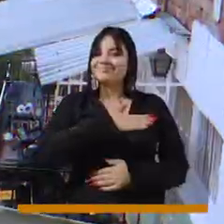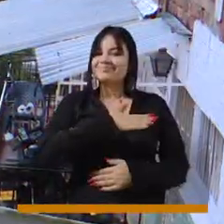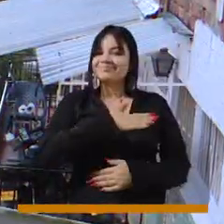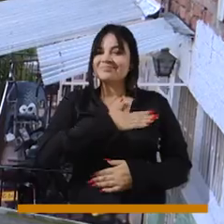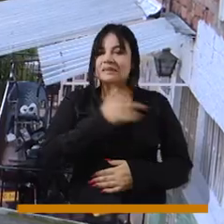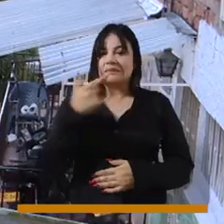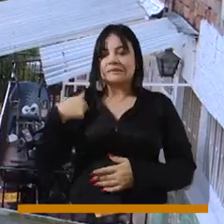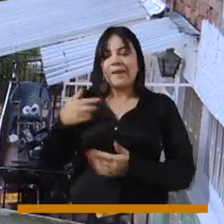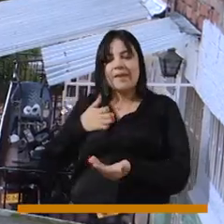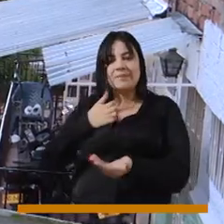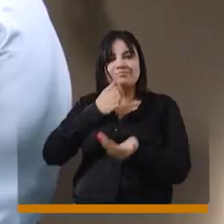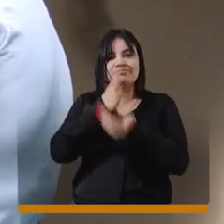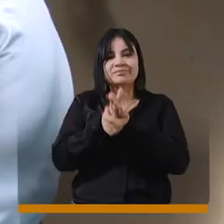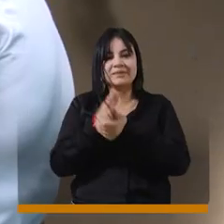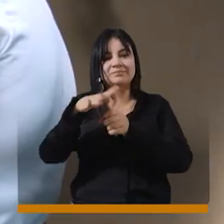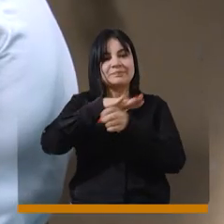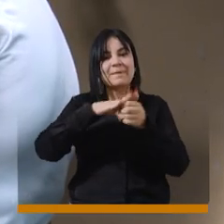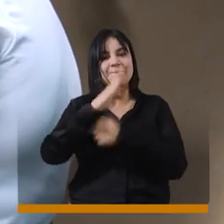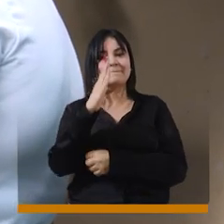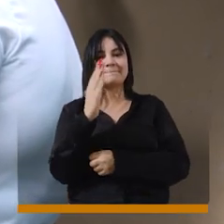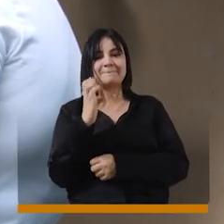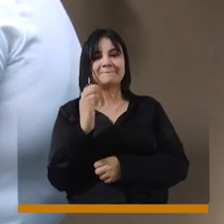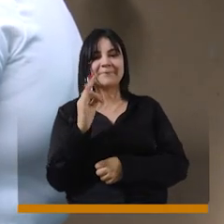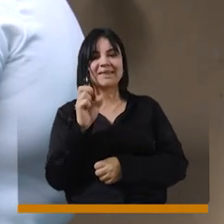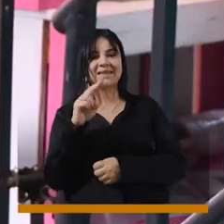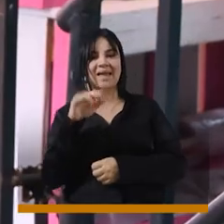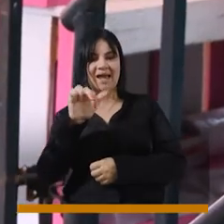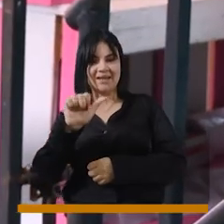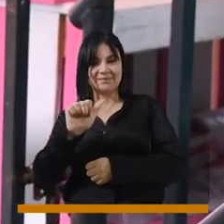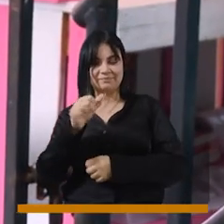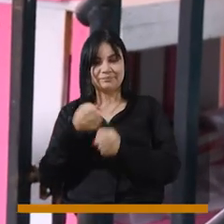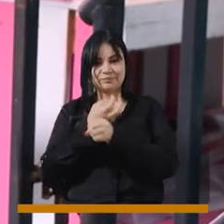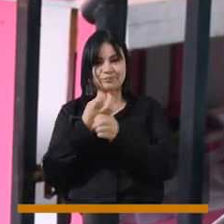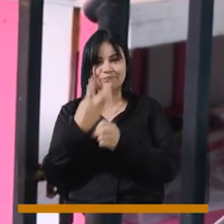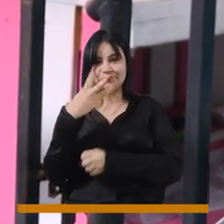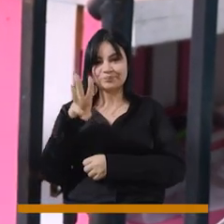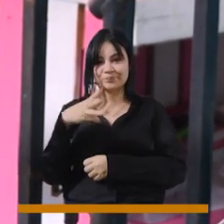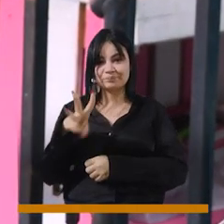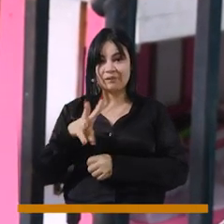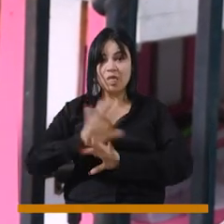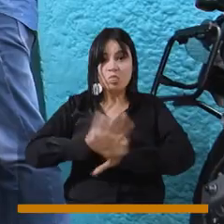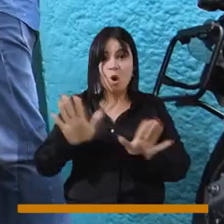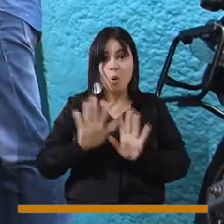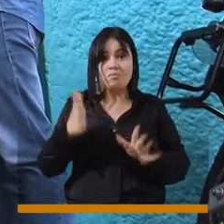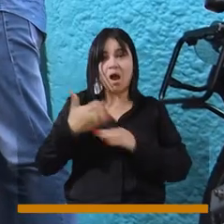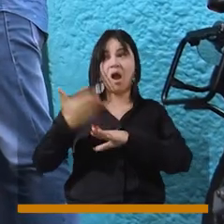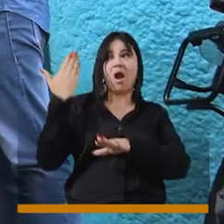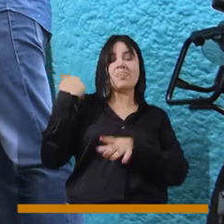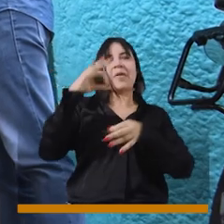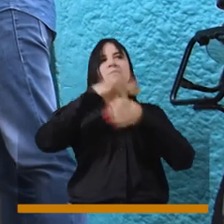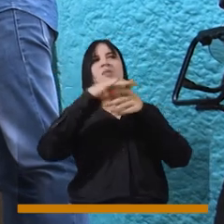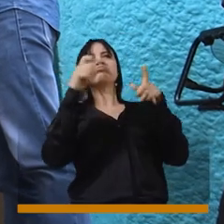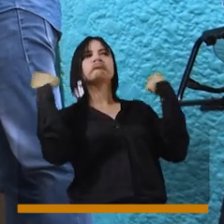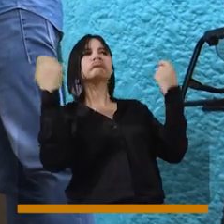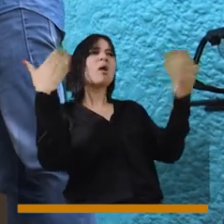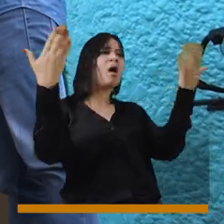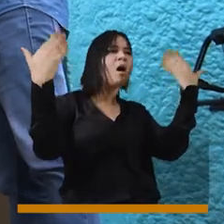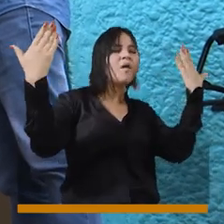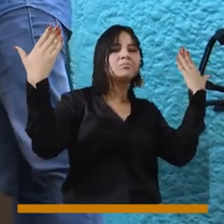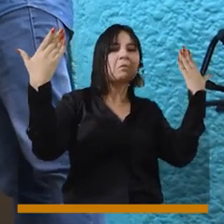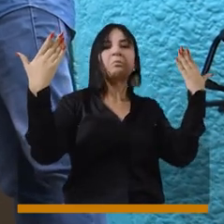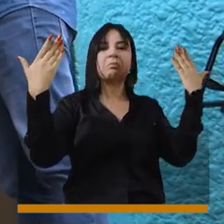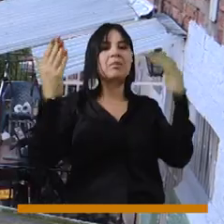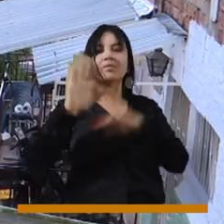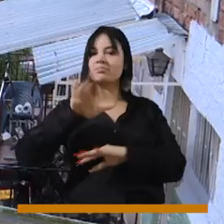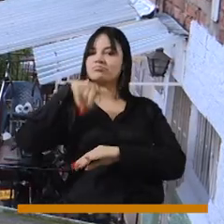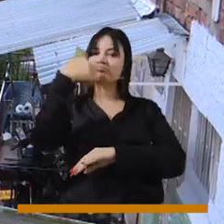Es para mí un gusto encontrarme hoy visitando el barrio Betania de la Comuna 13. No solamente debemos visitarlo en un momento electoral,